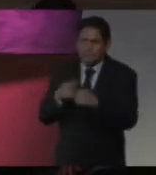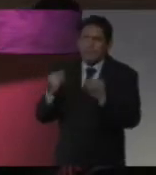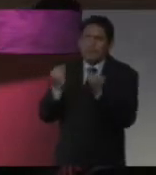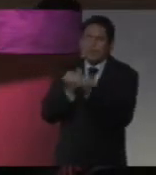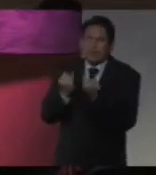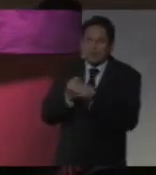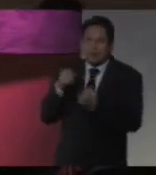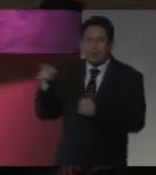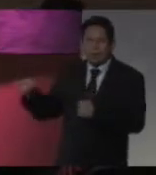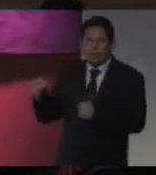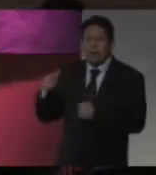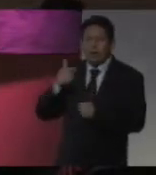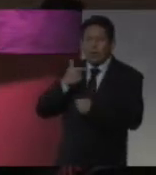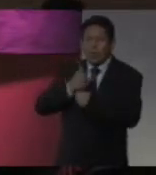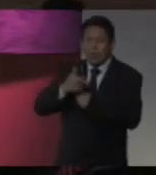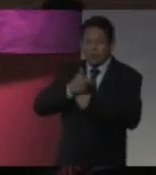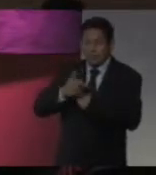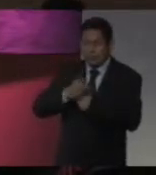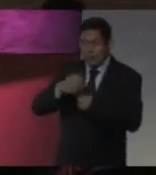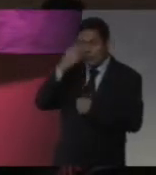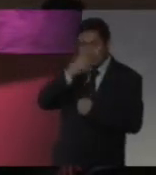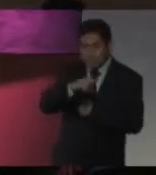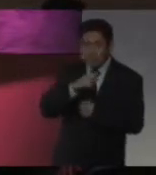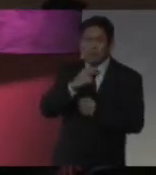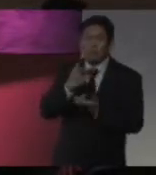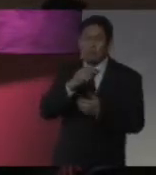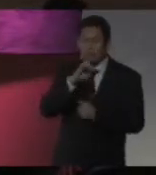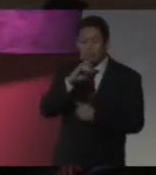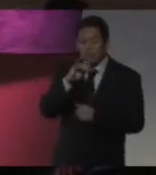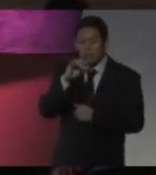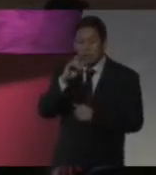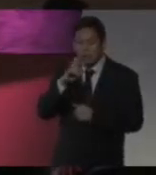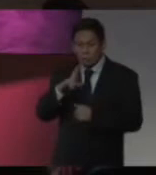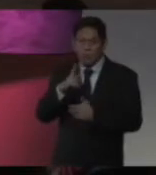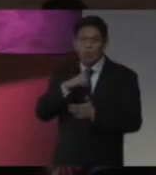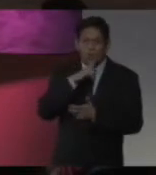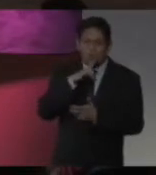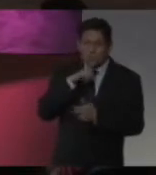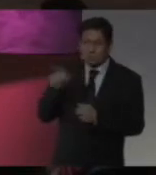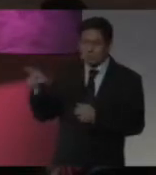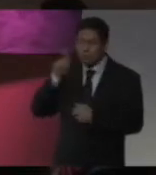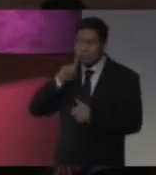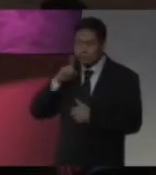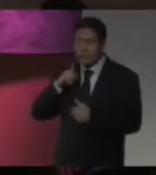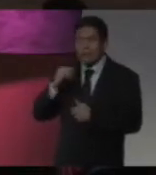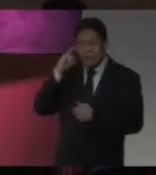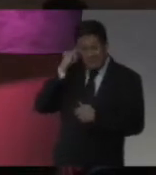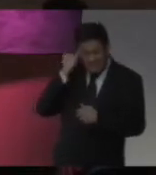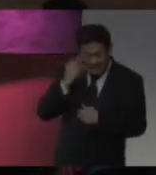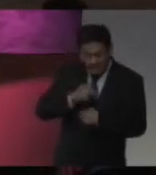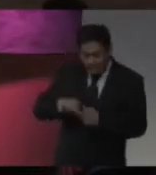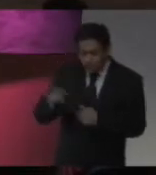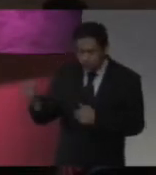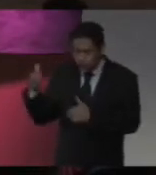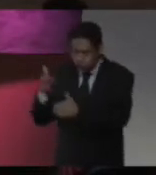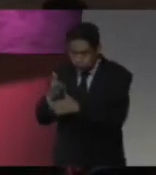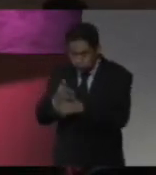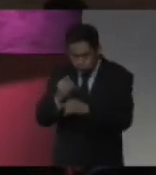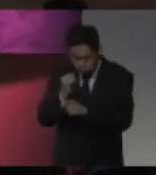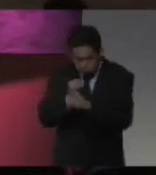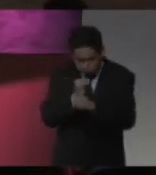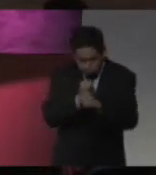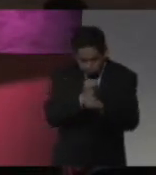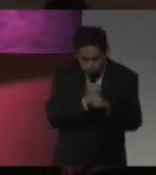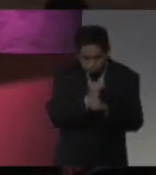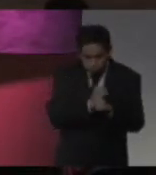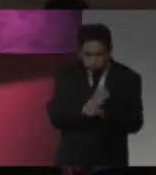comunales indígenas en Guatemala, México, Ecuador y Honduras. Actualmente realiza una investigación en la región Ixial sobre la